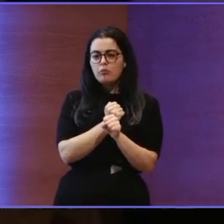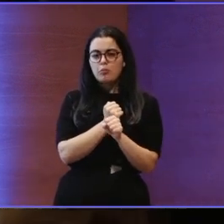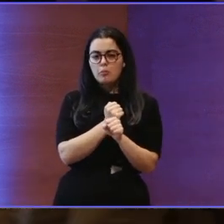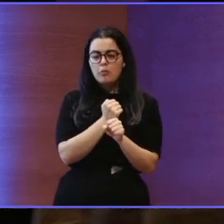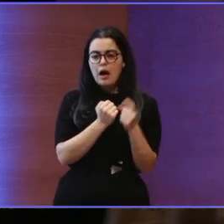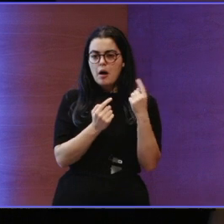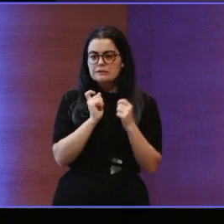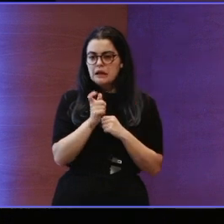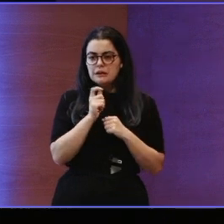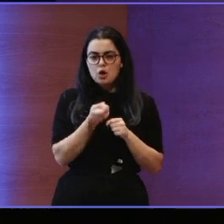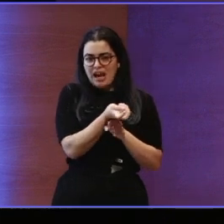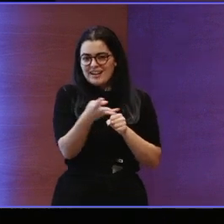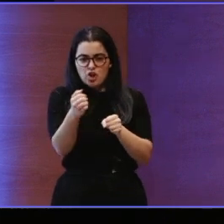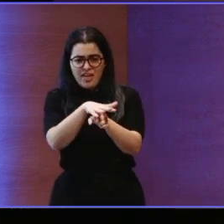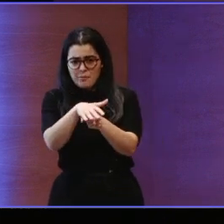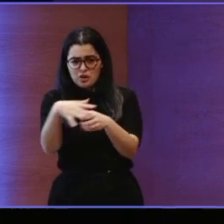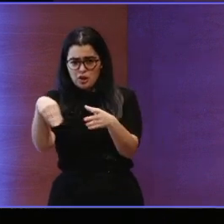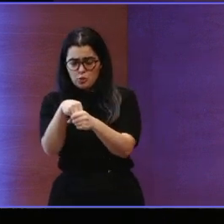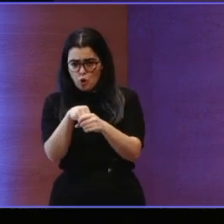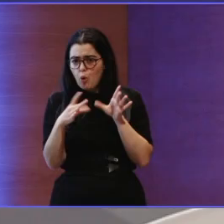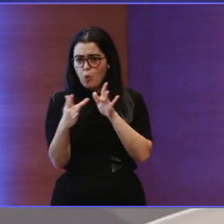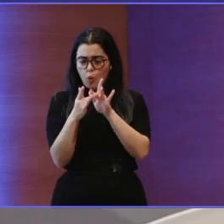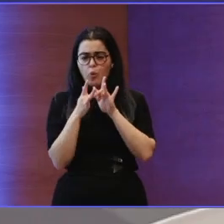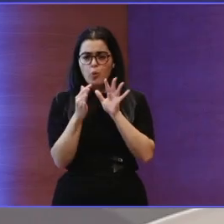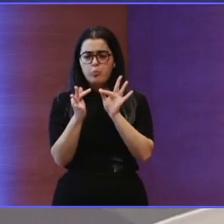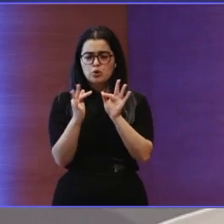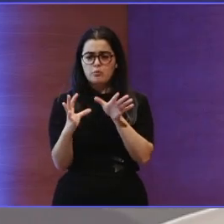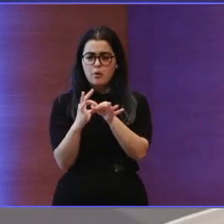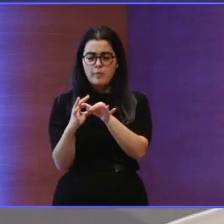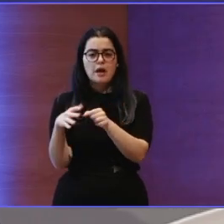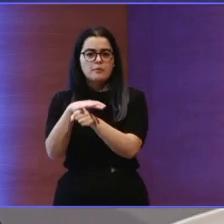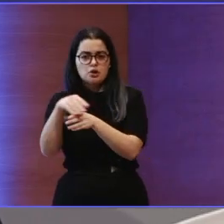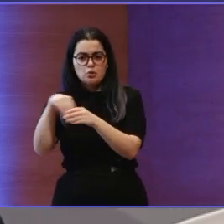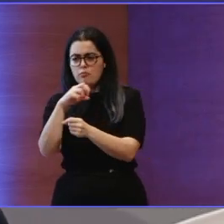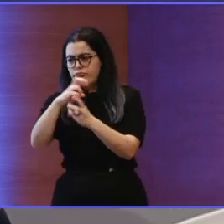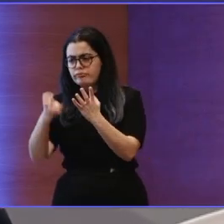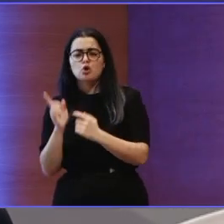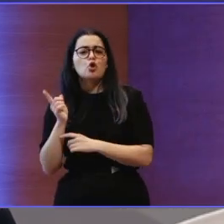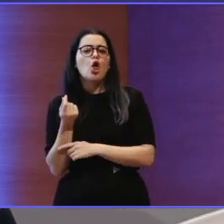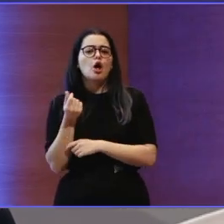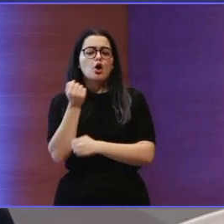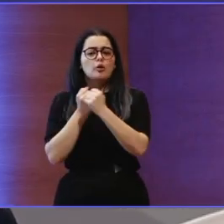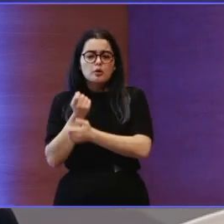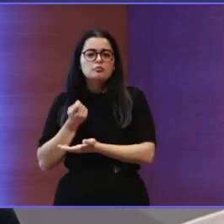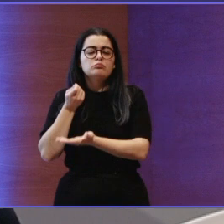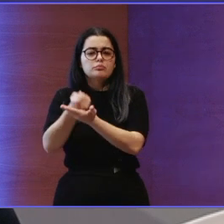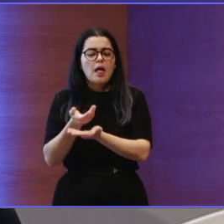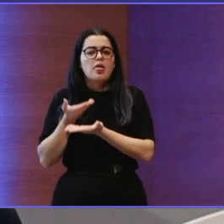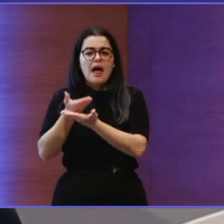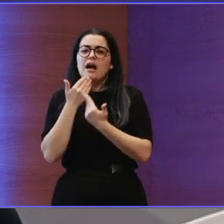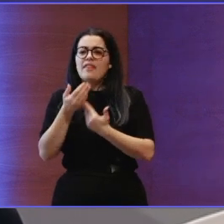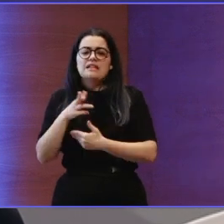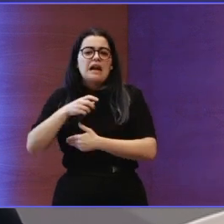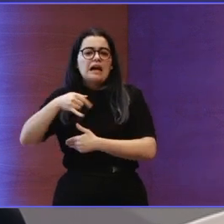ocasiones con todos los ámbitos de la inclusión que son muchos no solo la provisión de recursos económicos o a través de la garantía de